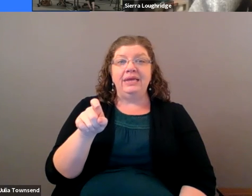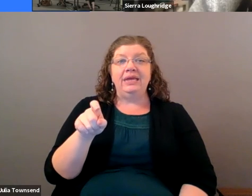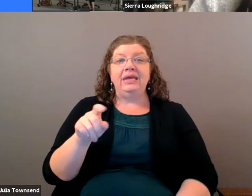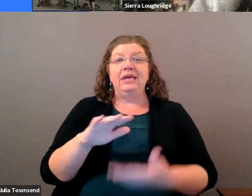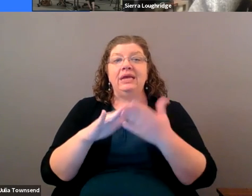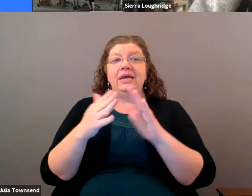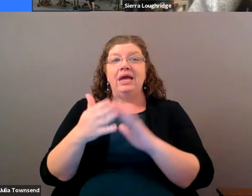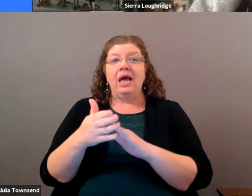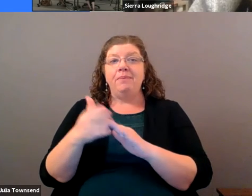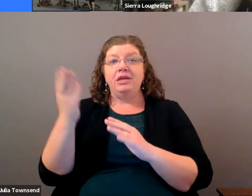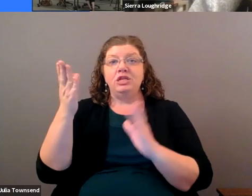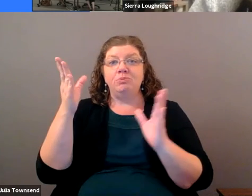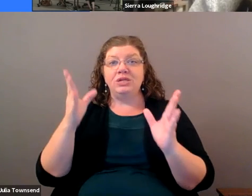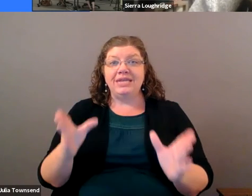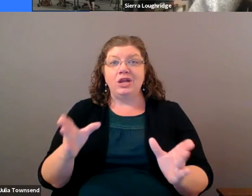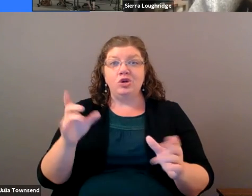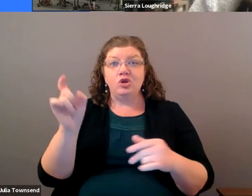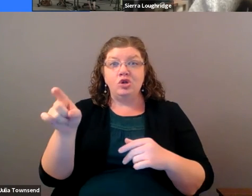aquí como presentador.